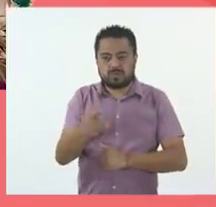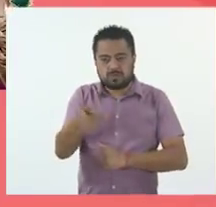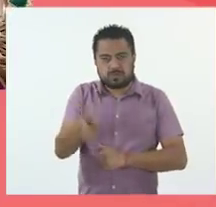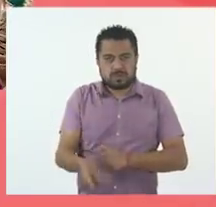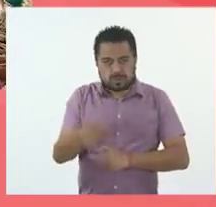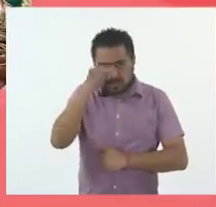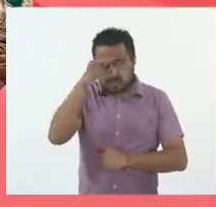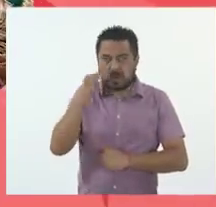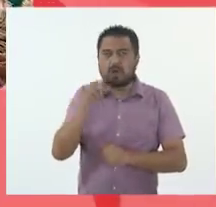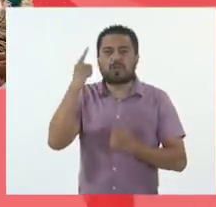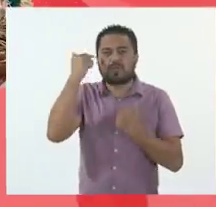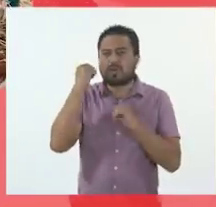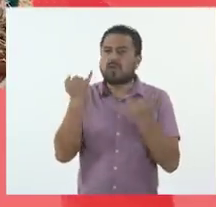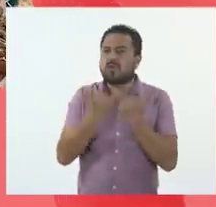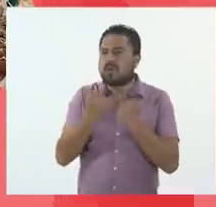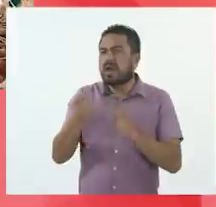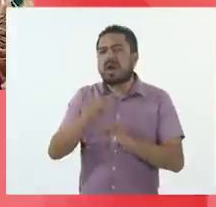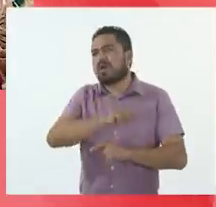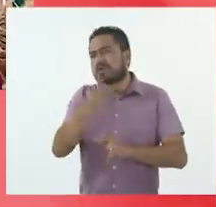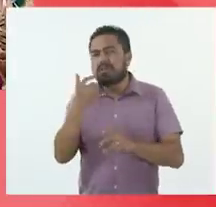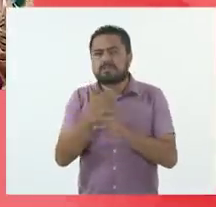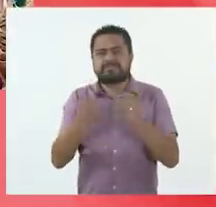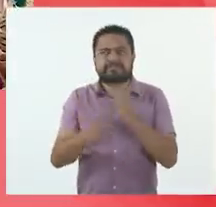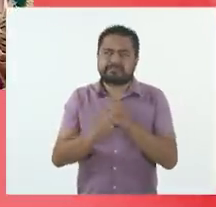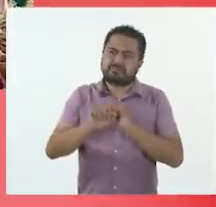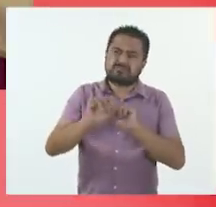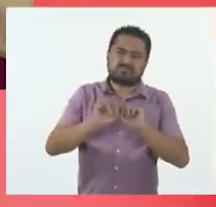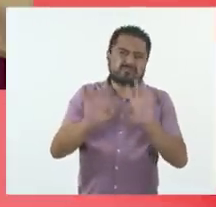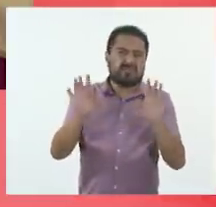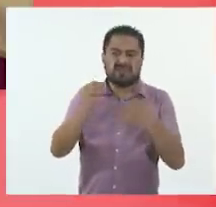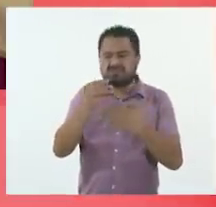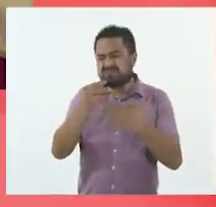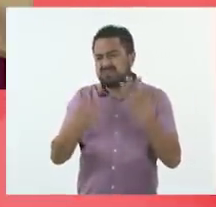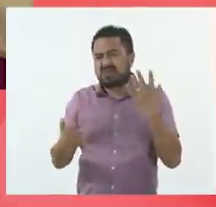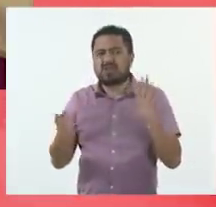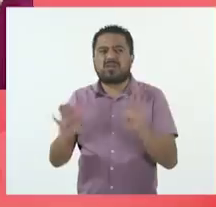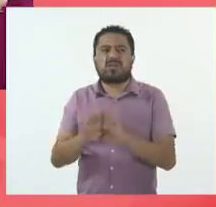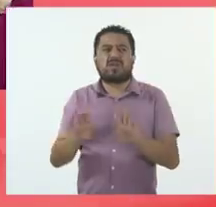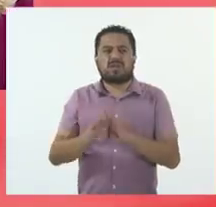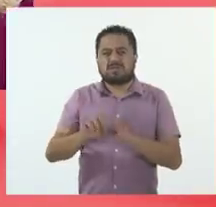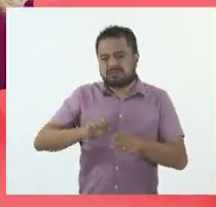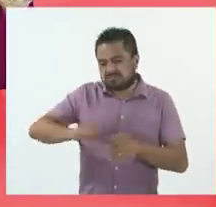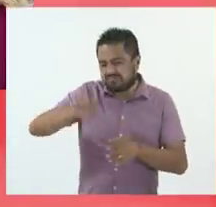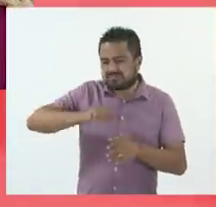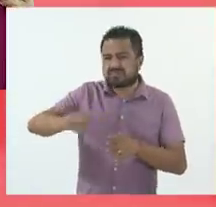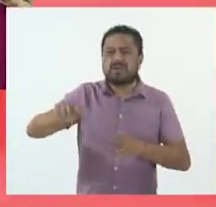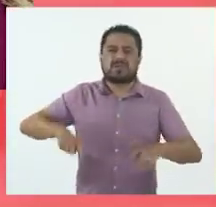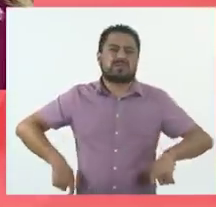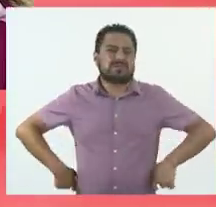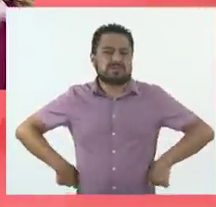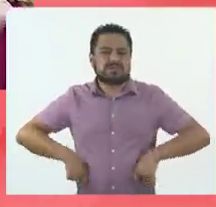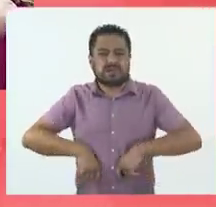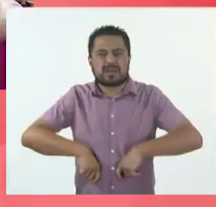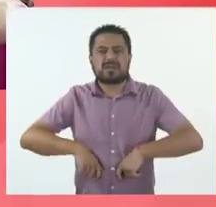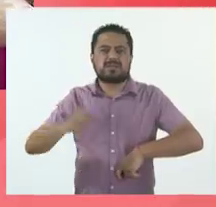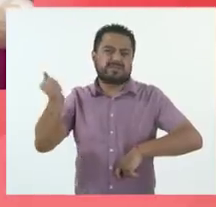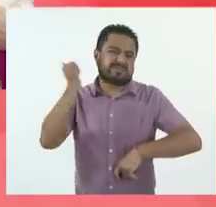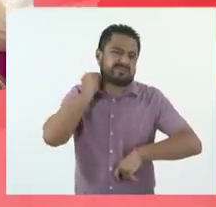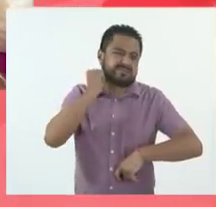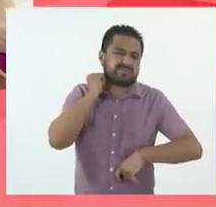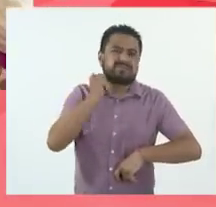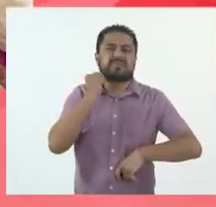las muñecas hacen otras cosas, ¿verdad? Sí, claro, tenemos variedad, por ejemplo, cepillos, cinturones,